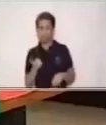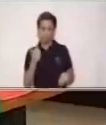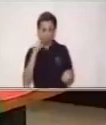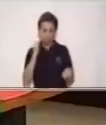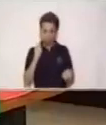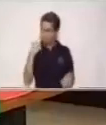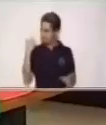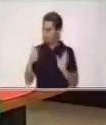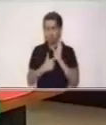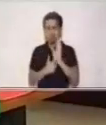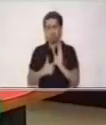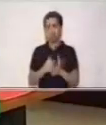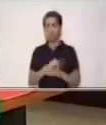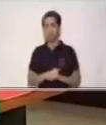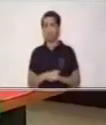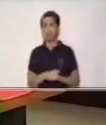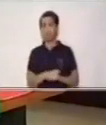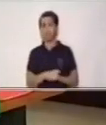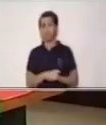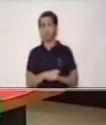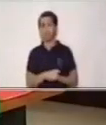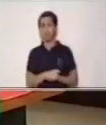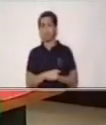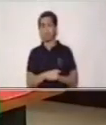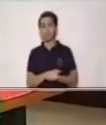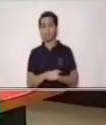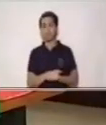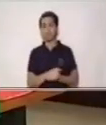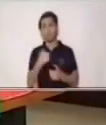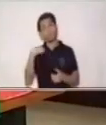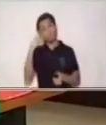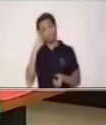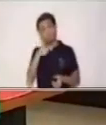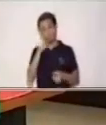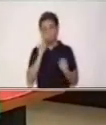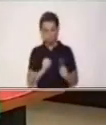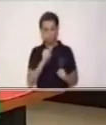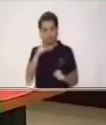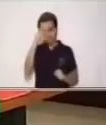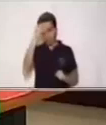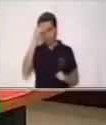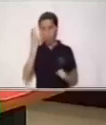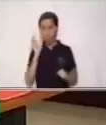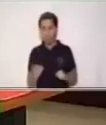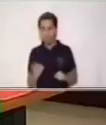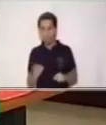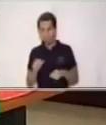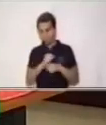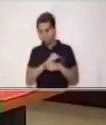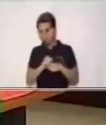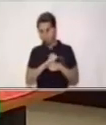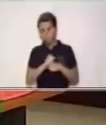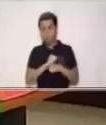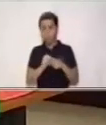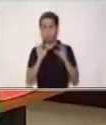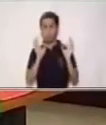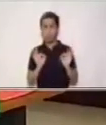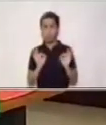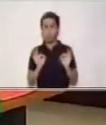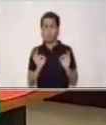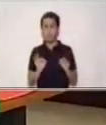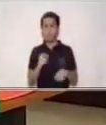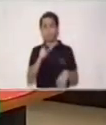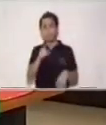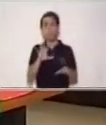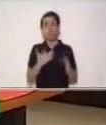hoy escuchamos, ¿verdad? Muy bien, pues espero que en esta sesión hayas aprendido, que practiques la formación de